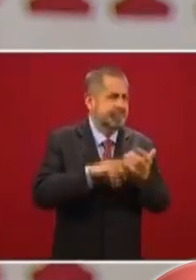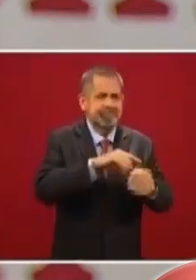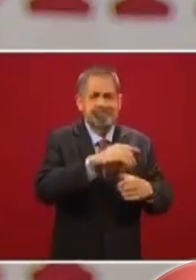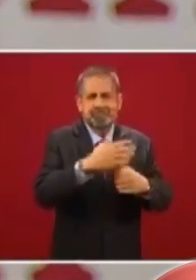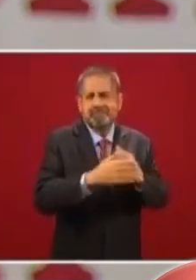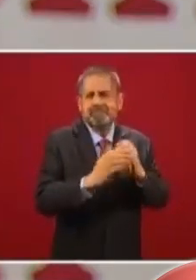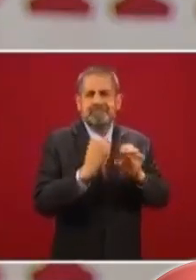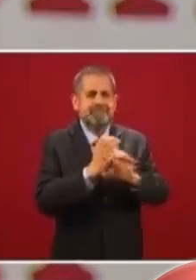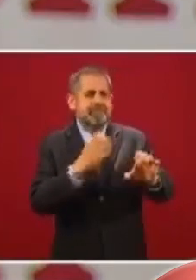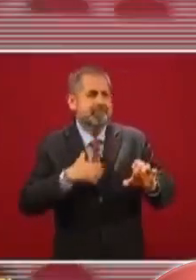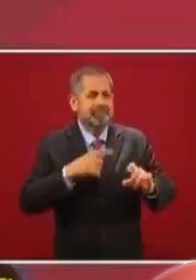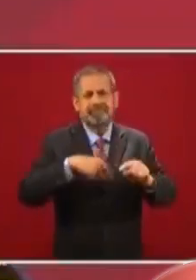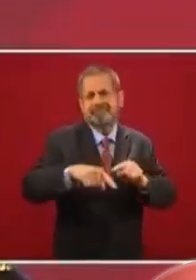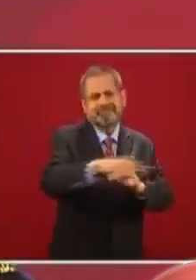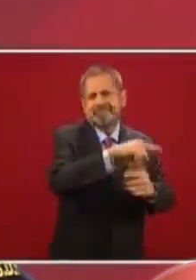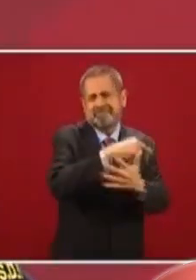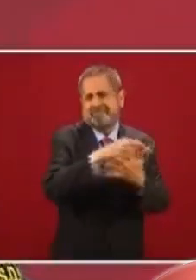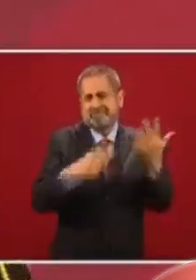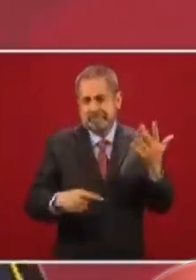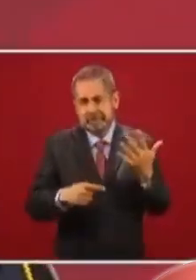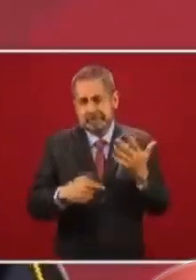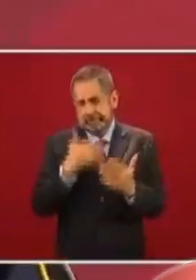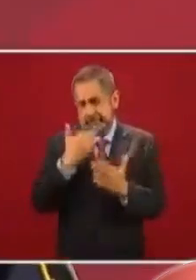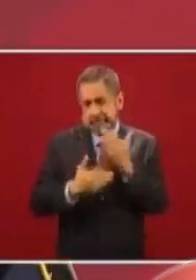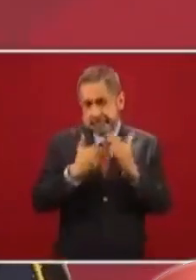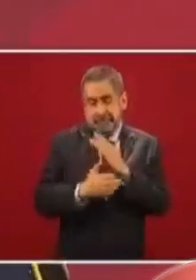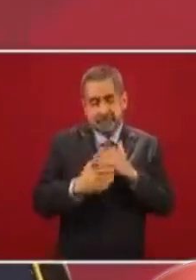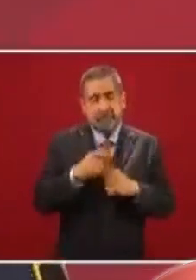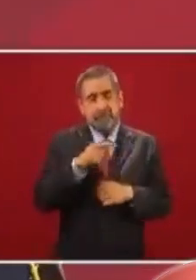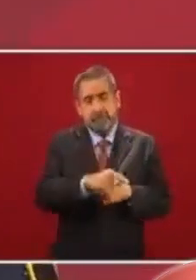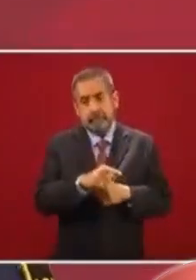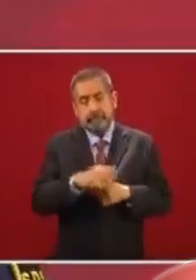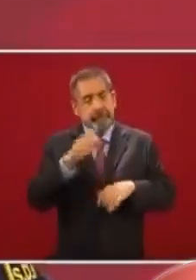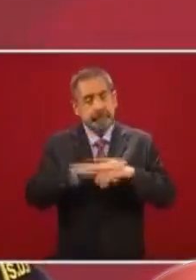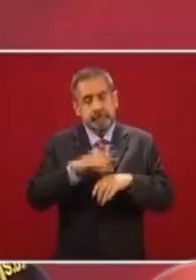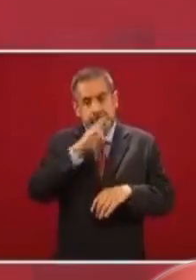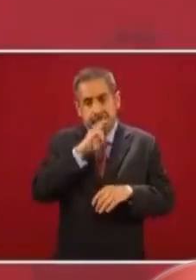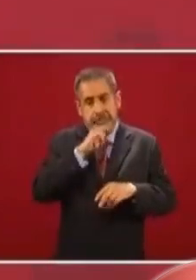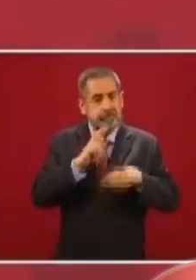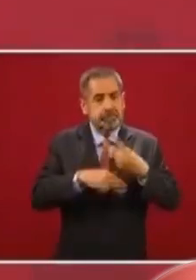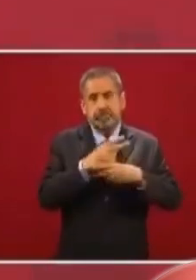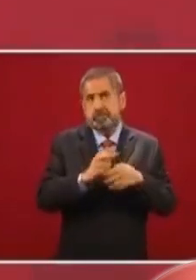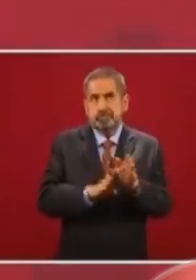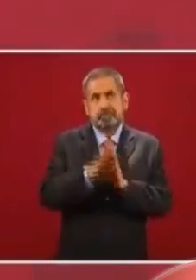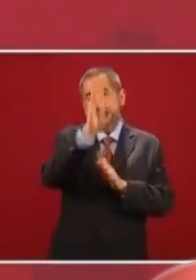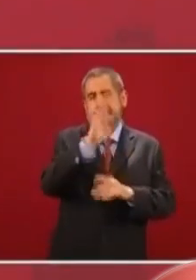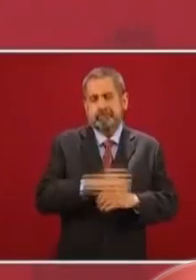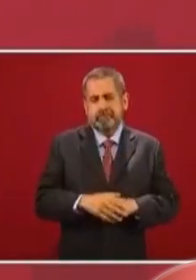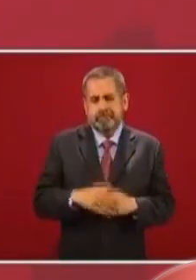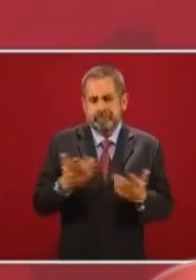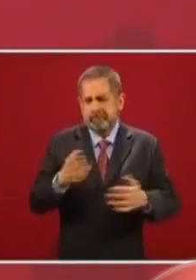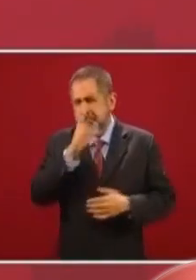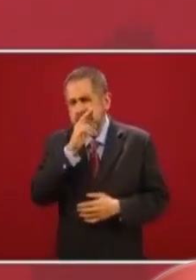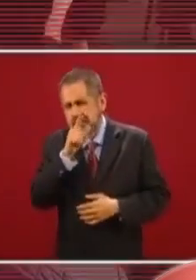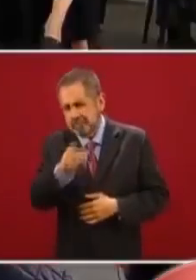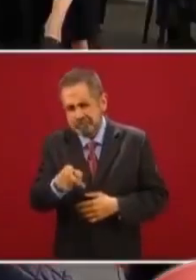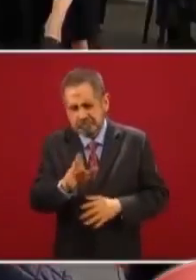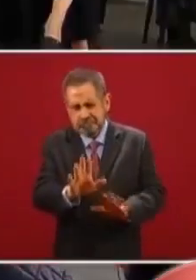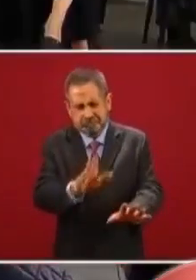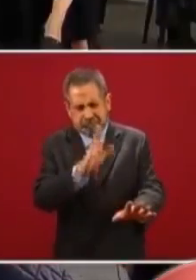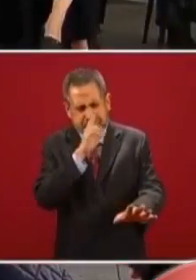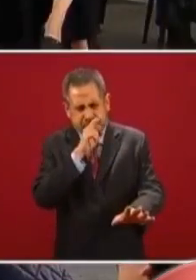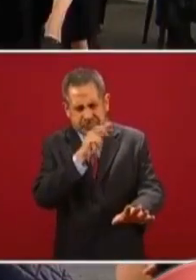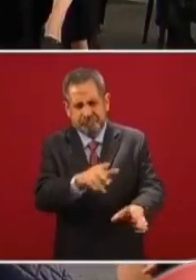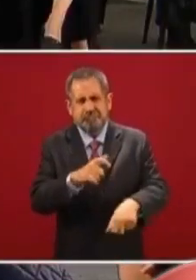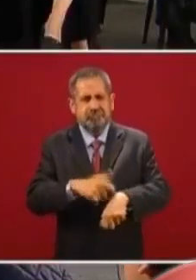tecnologías de información, cristales especiales, que eleva enormemente el avance de la obra. Entonces, no se preocupe por ese aspecto,